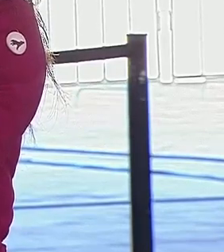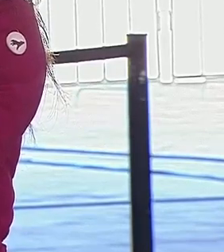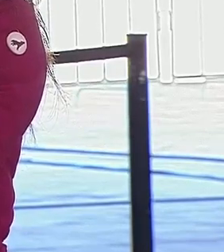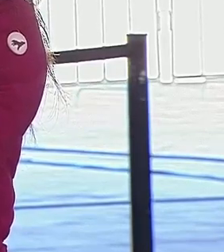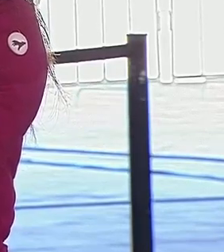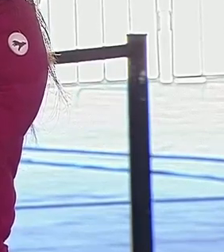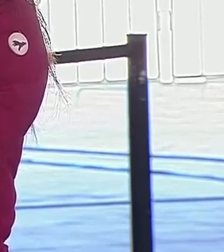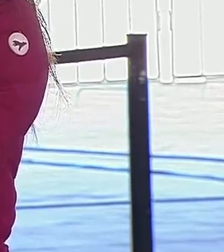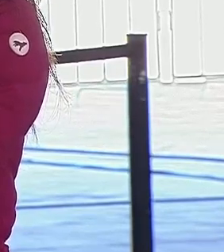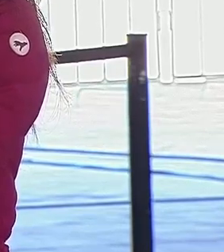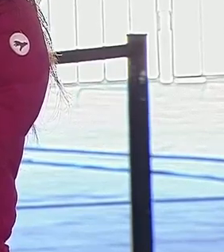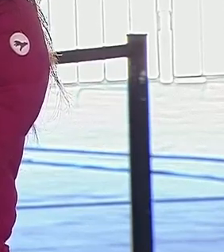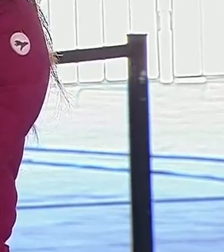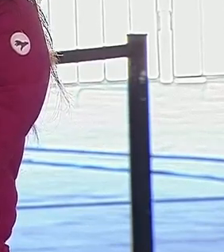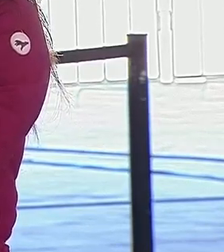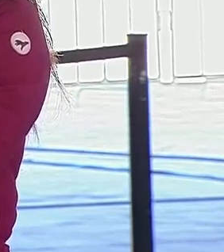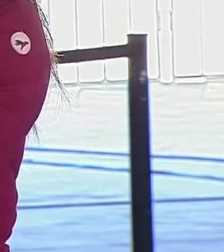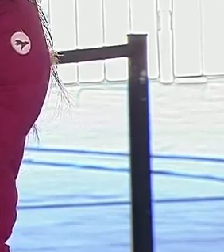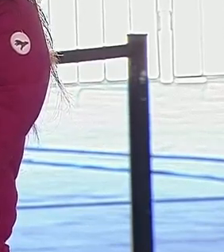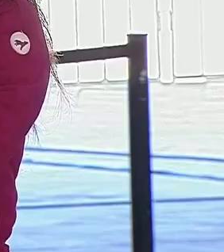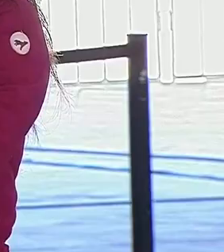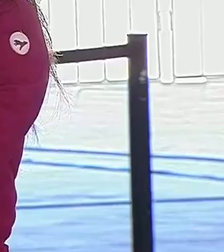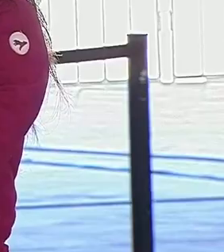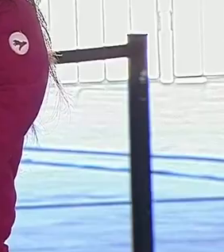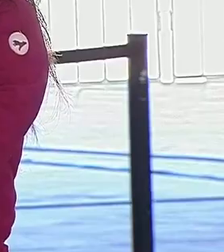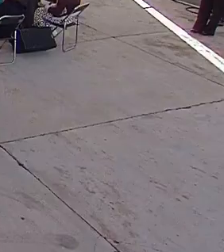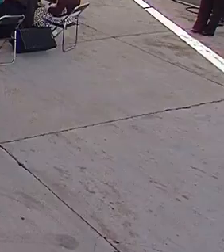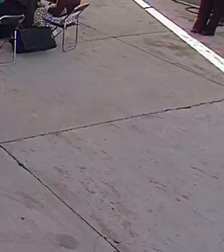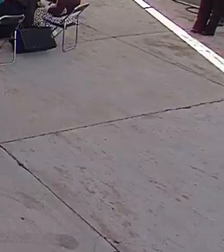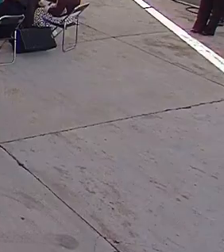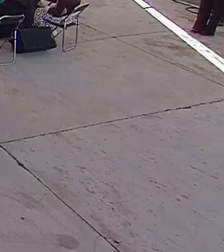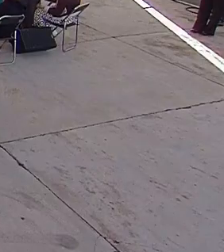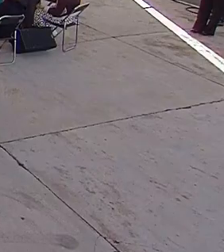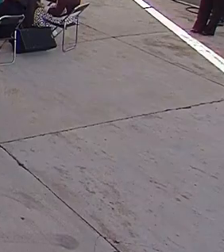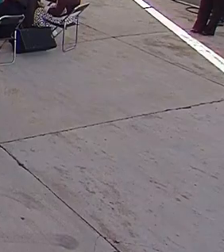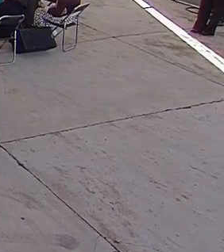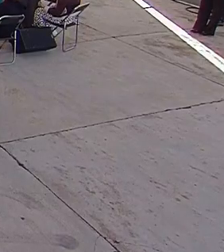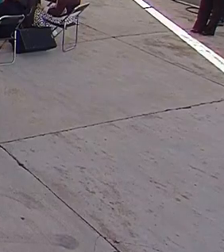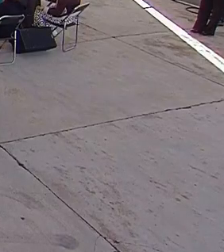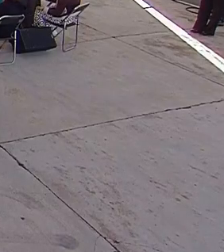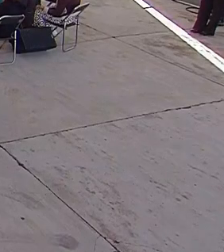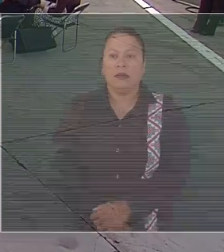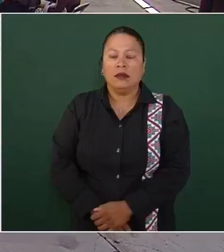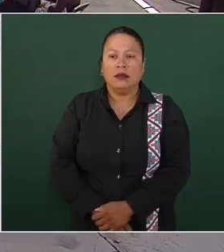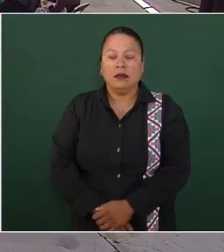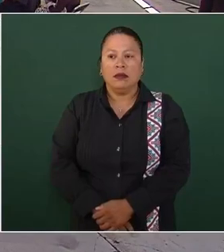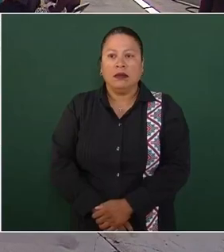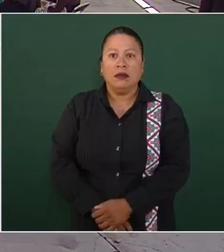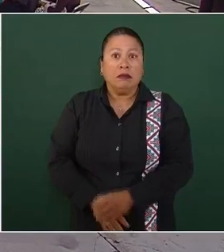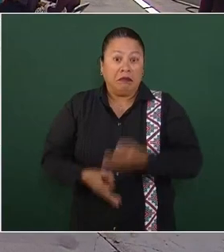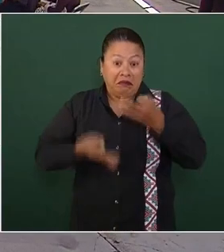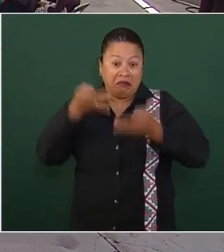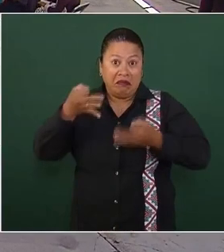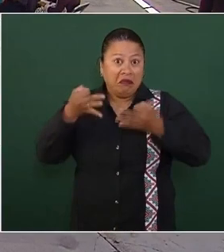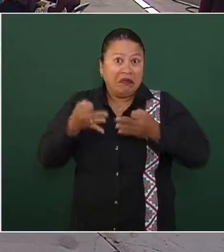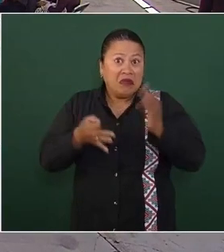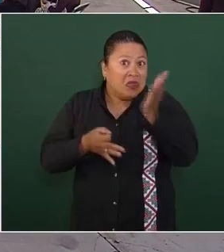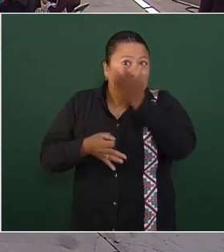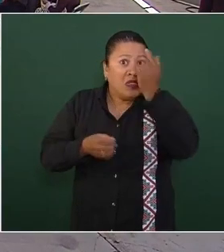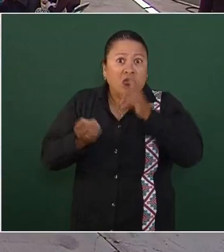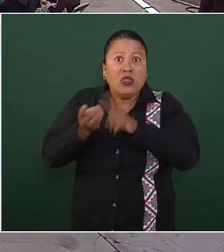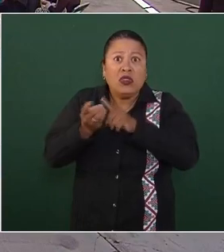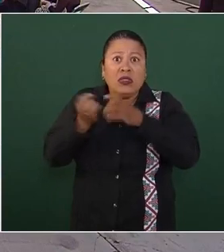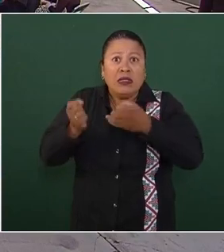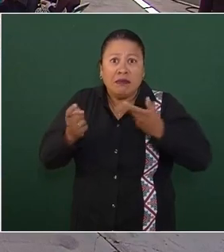del Estado al autor intelectual y para hacer justicia y ahora el mismo tribunal no sabe dónde está el asesino